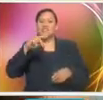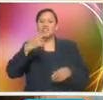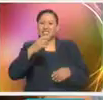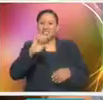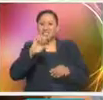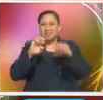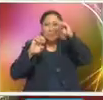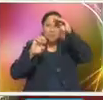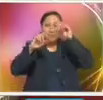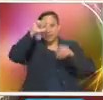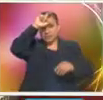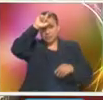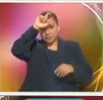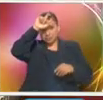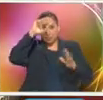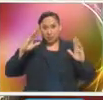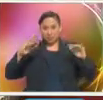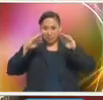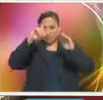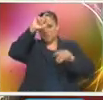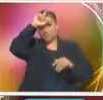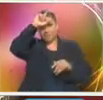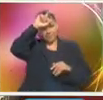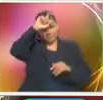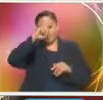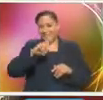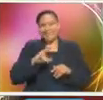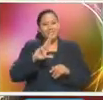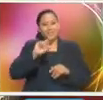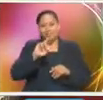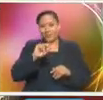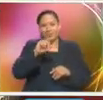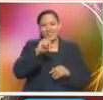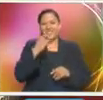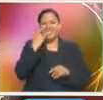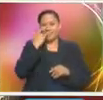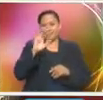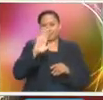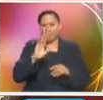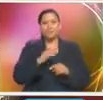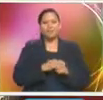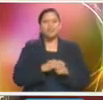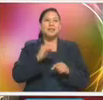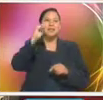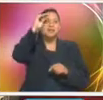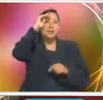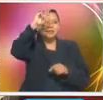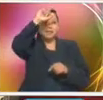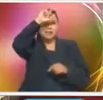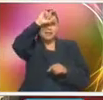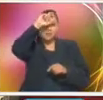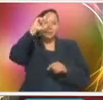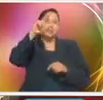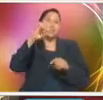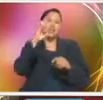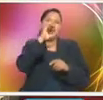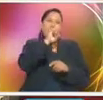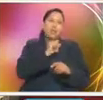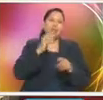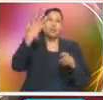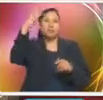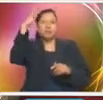que son, Pau? ¿Egipcios? Egipcios, exacto. Pero no es lo más curioso, pero nos imaginemos, bueno, Egipto, mucho calor,